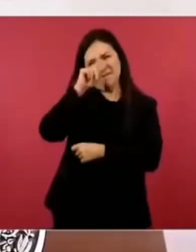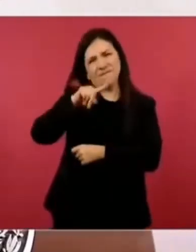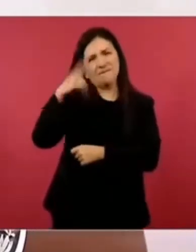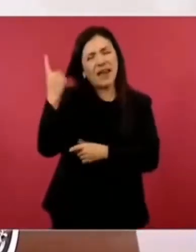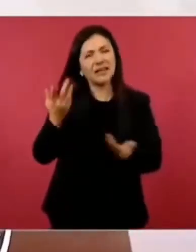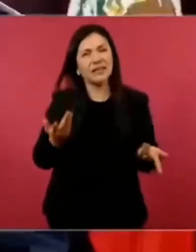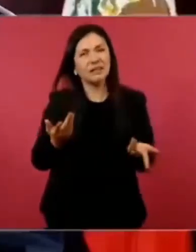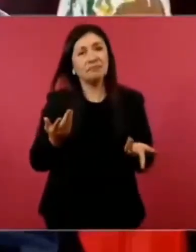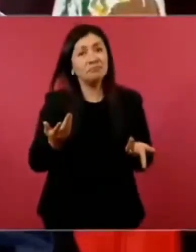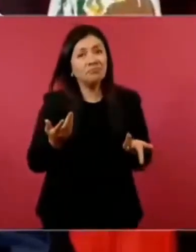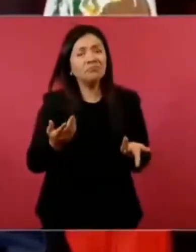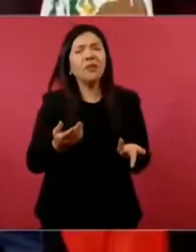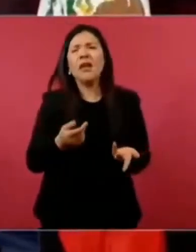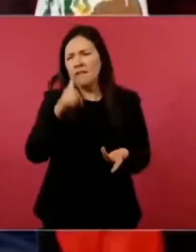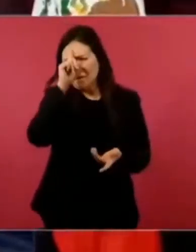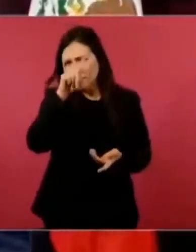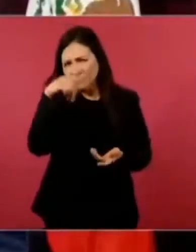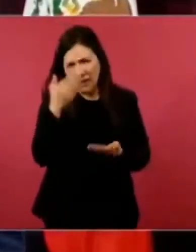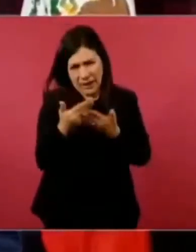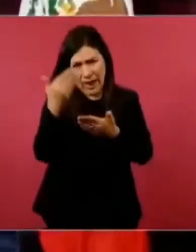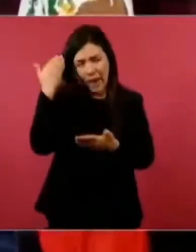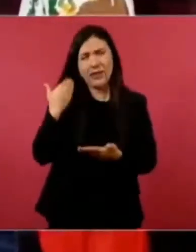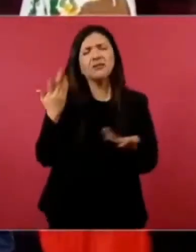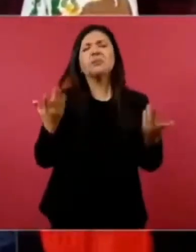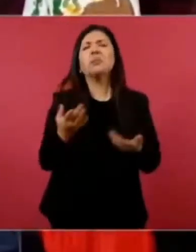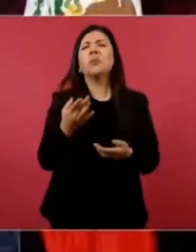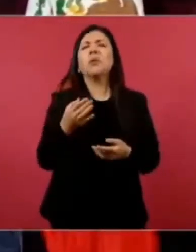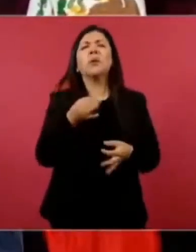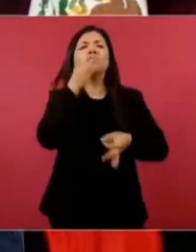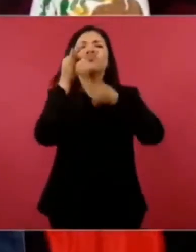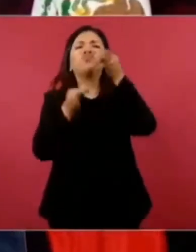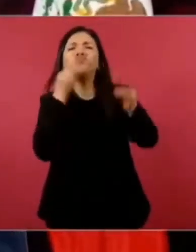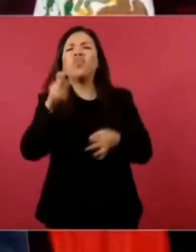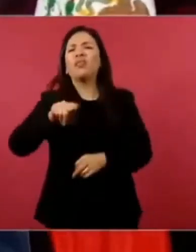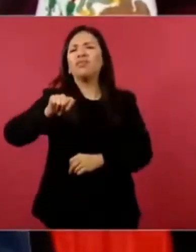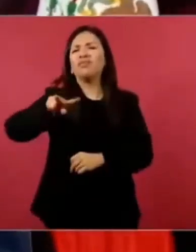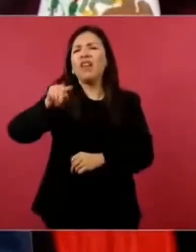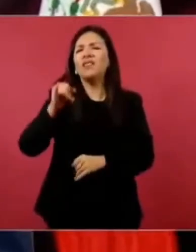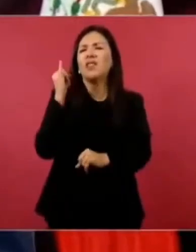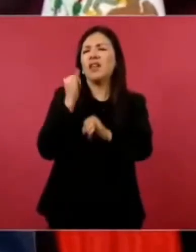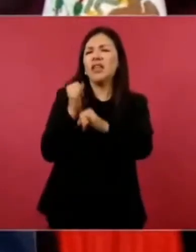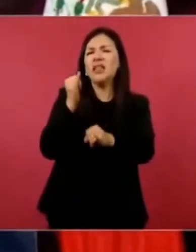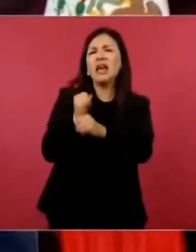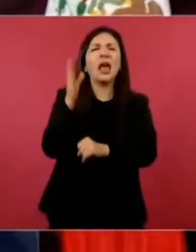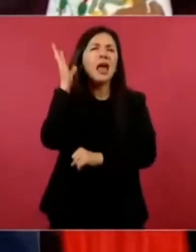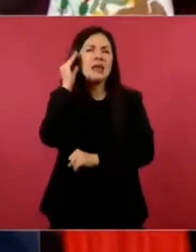Bastaba una campaña en los medios